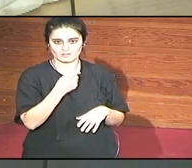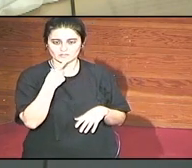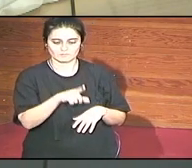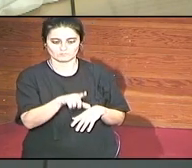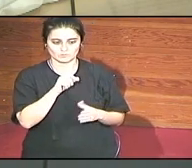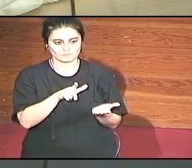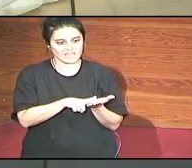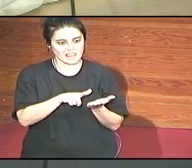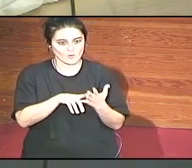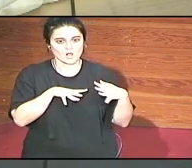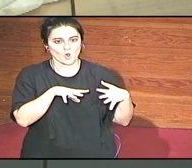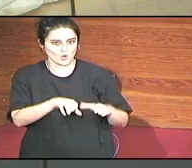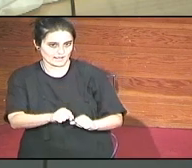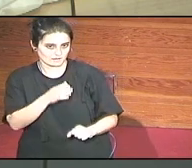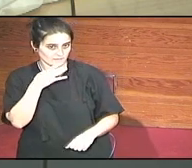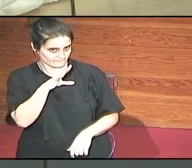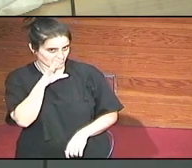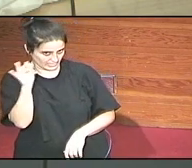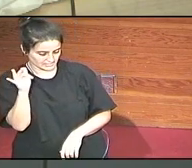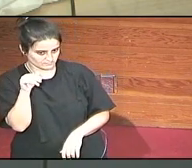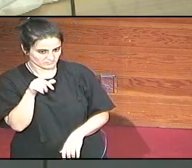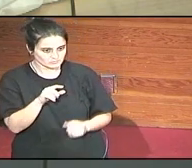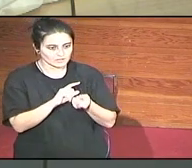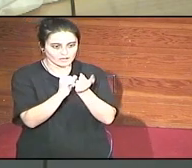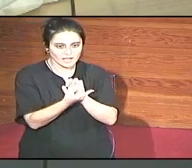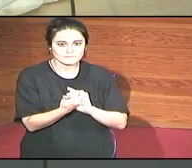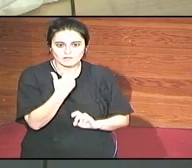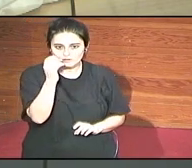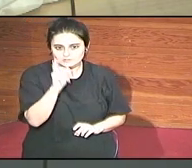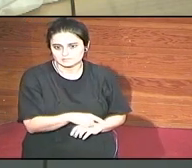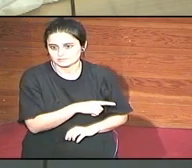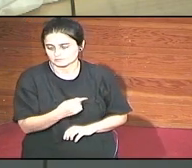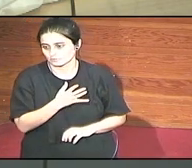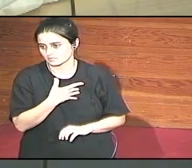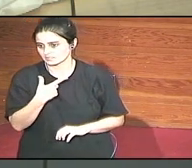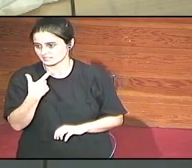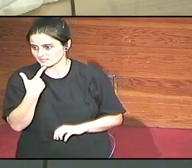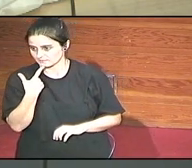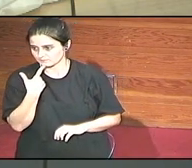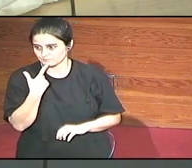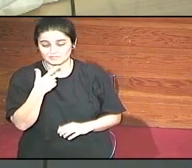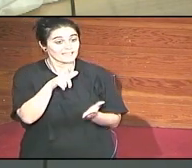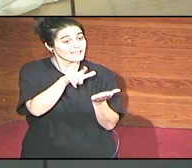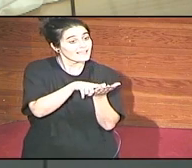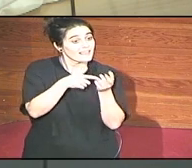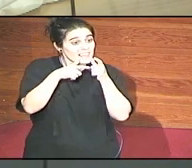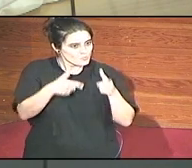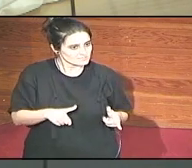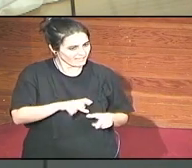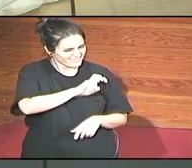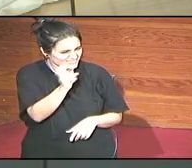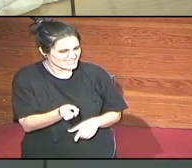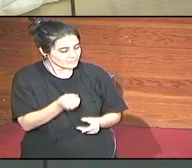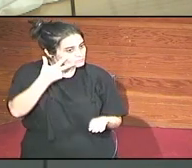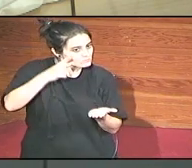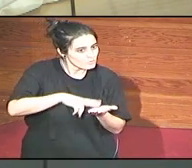franceses entonces se ha cambiado algo esto crece se ha avanzado en ese reconocimiento de diversidad lingüística si hay lenguas